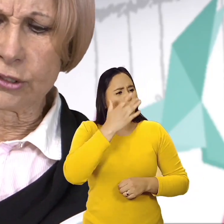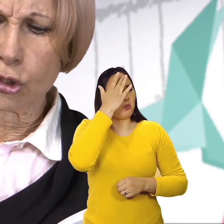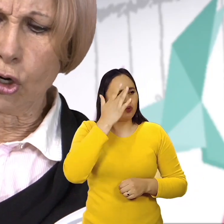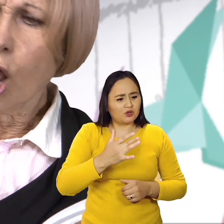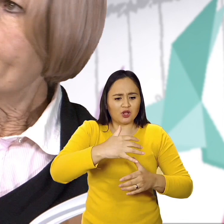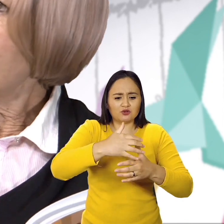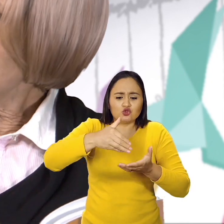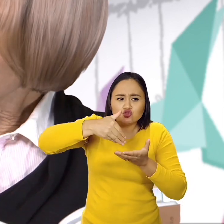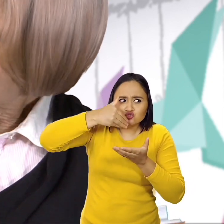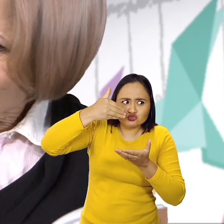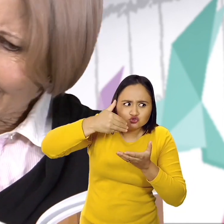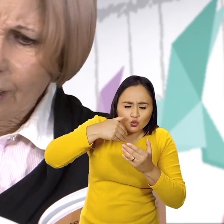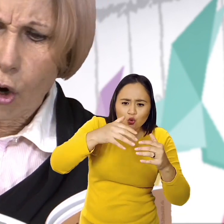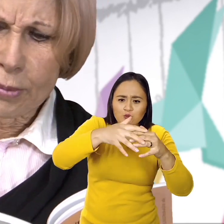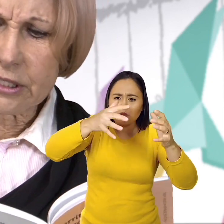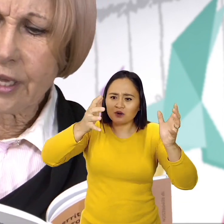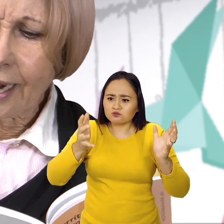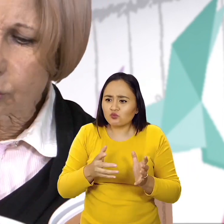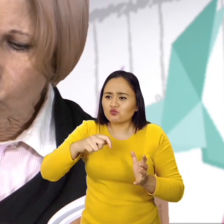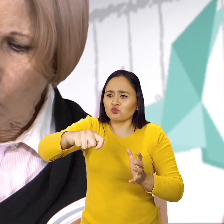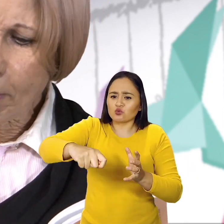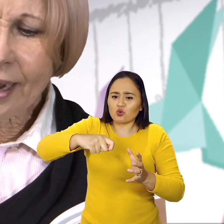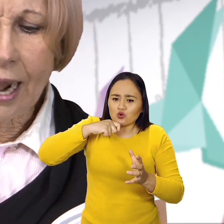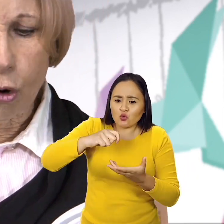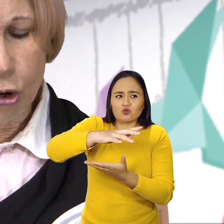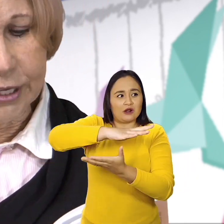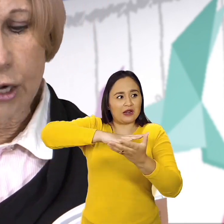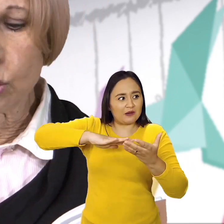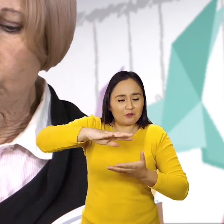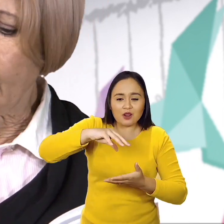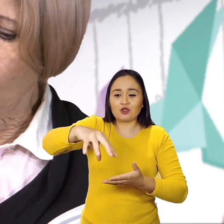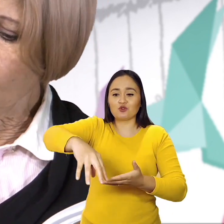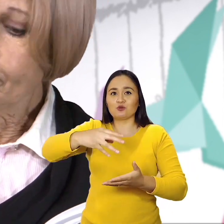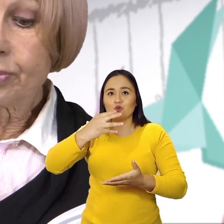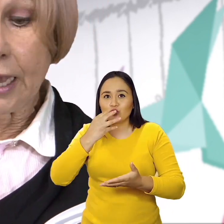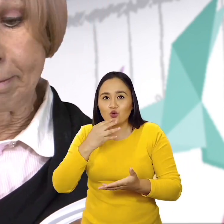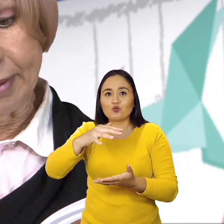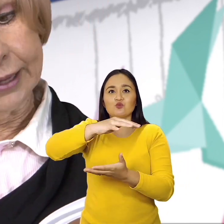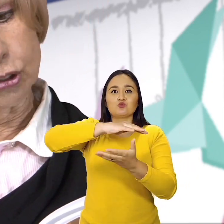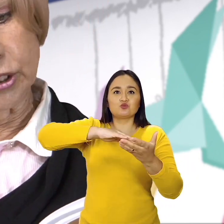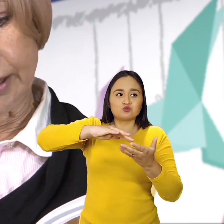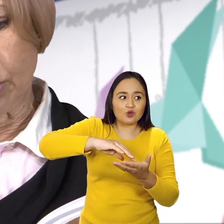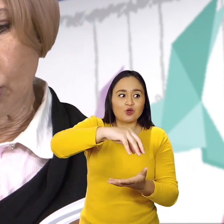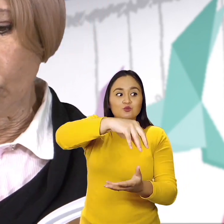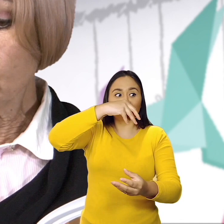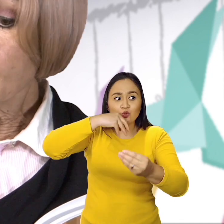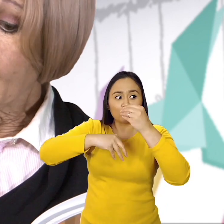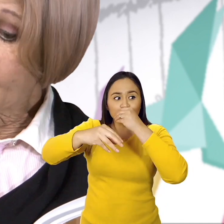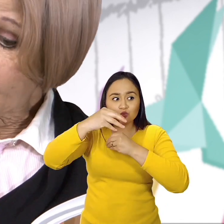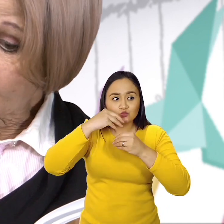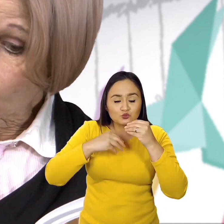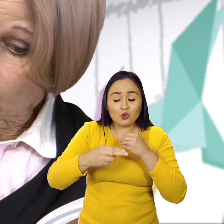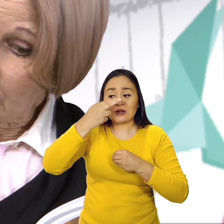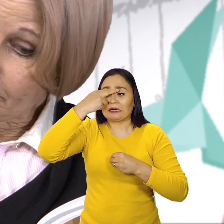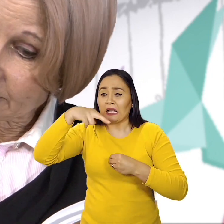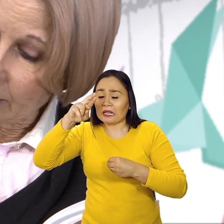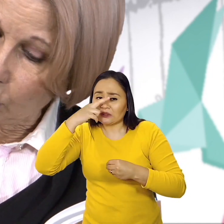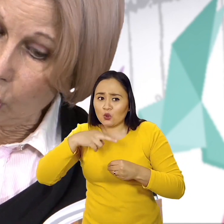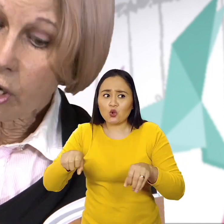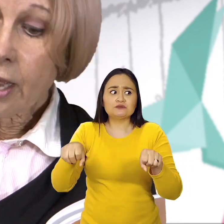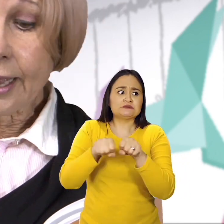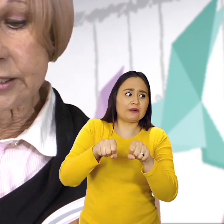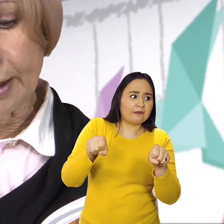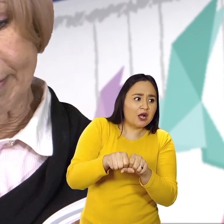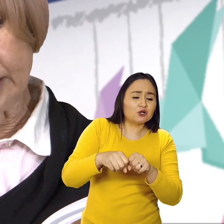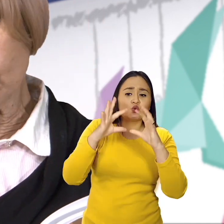Perrito Panzón. ¿Por qué te comiste la sopa, la olla, el cucharón, el plato y el bolón, el tazón y el